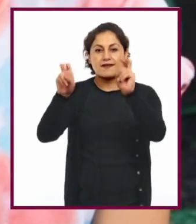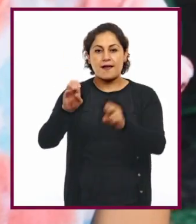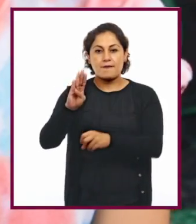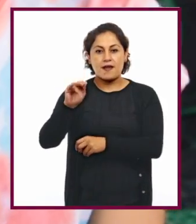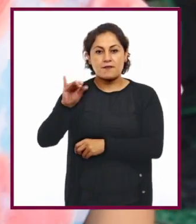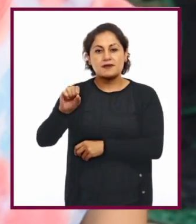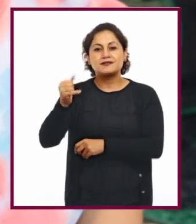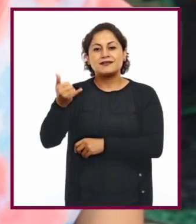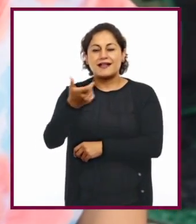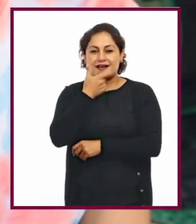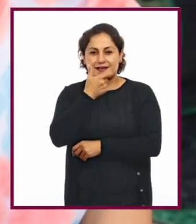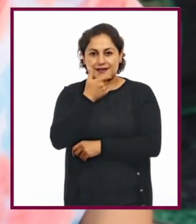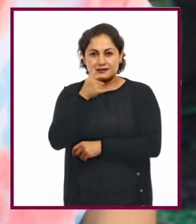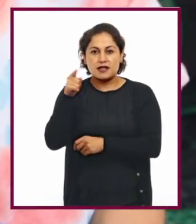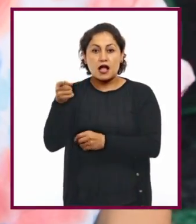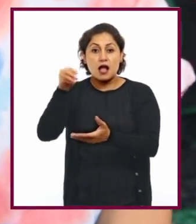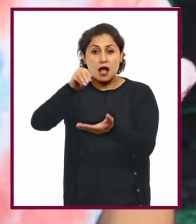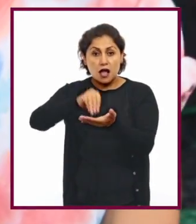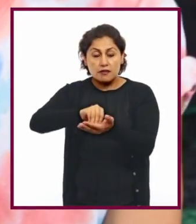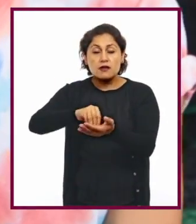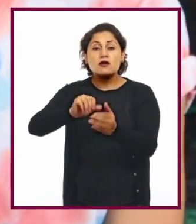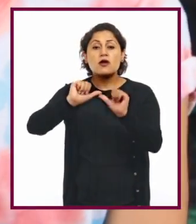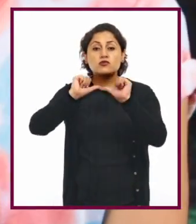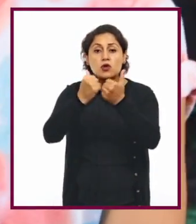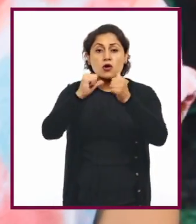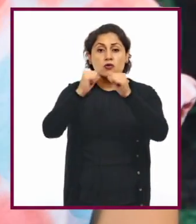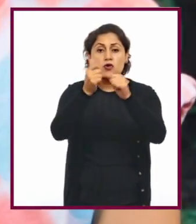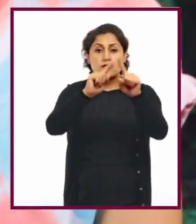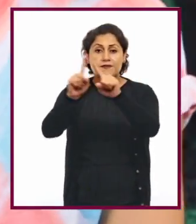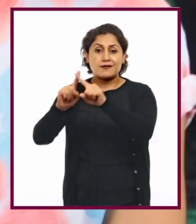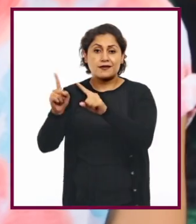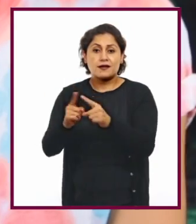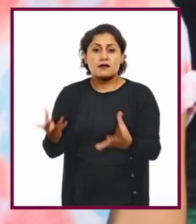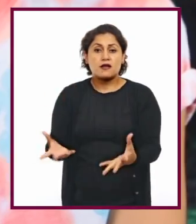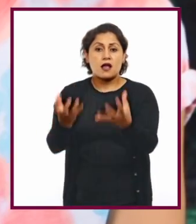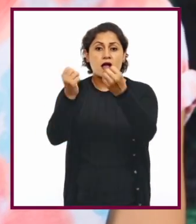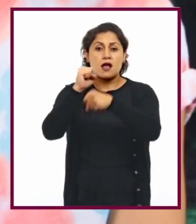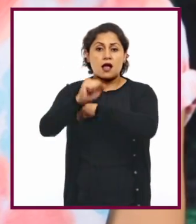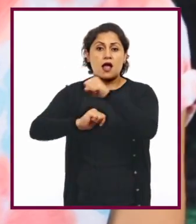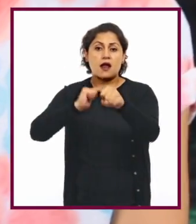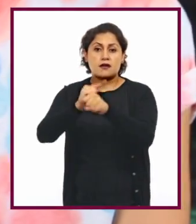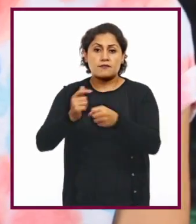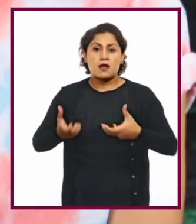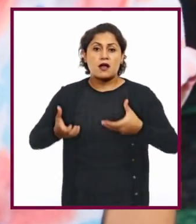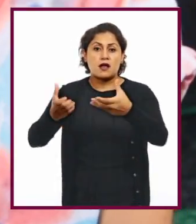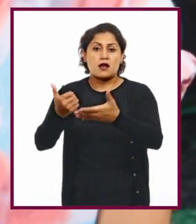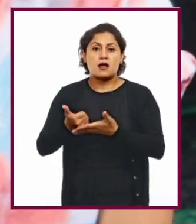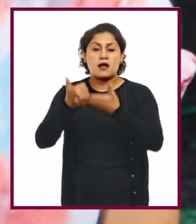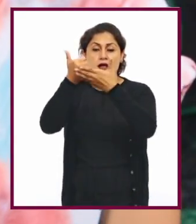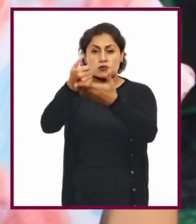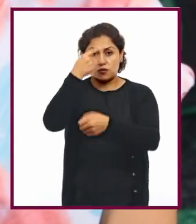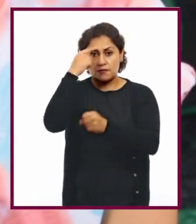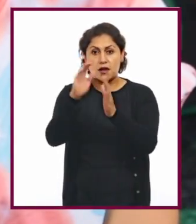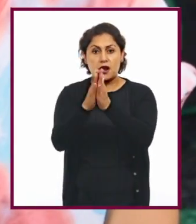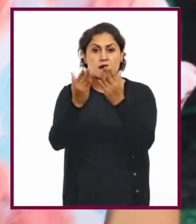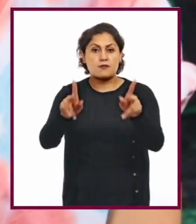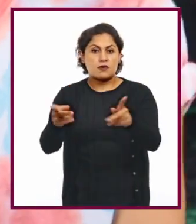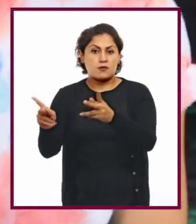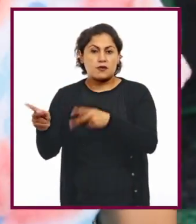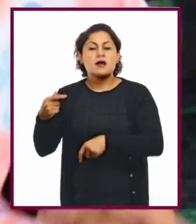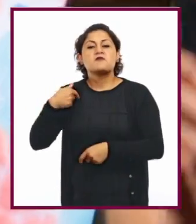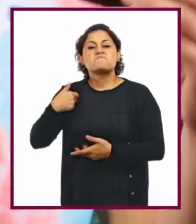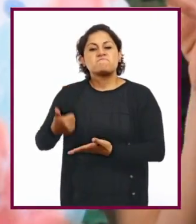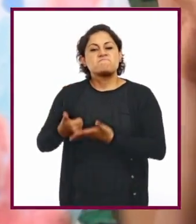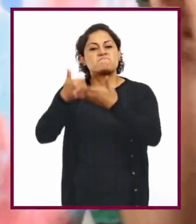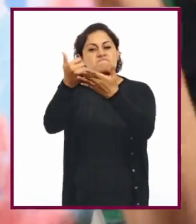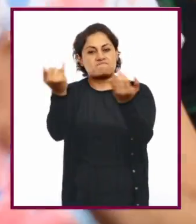Risas, que da varias asociaciones que se dedican a rescatar perros de la calle y encontrarles un hogar parte de las ventas del libro.